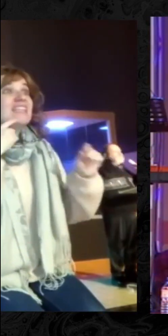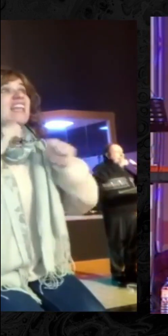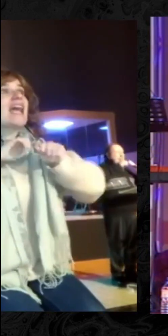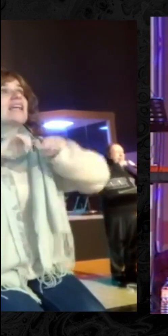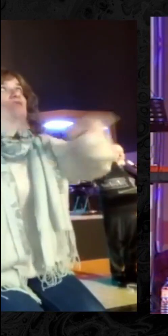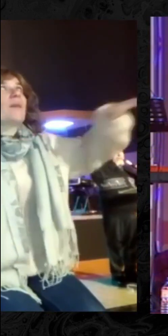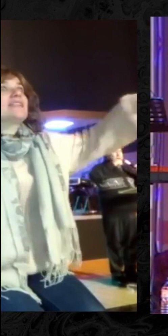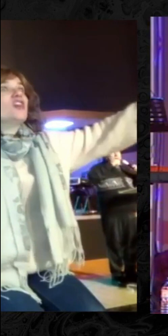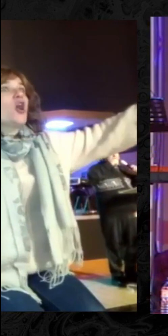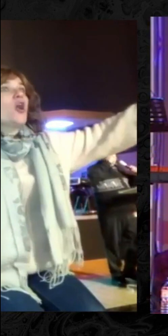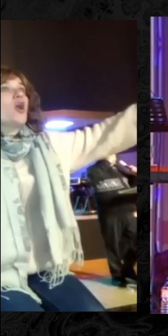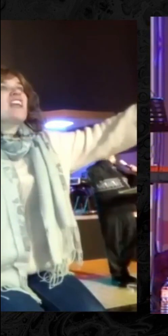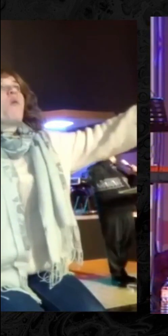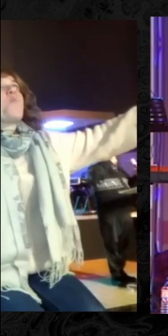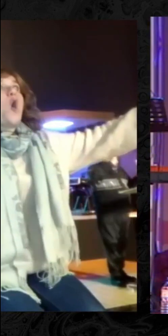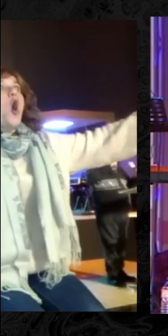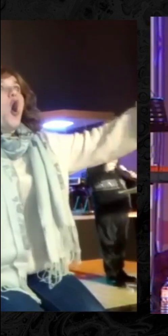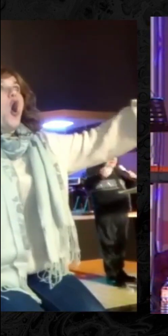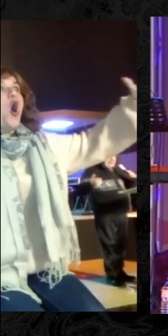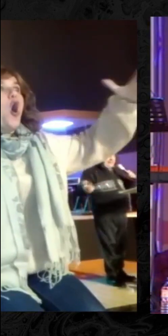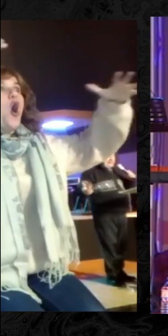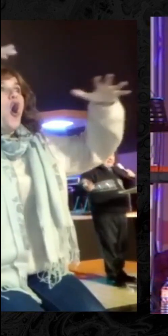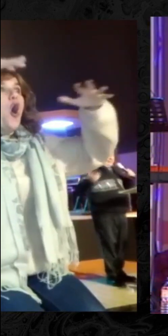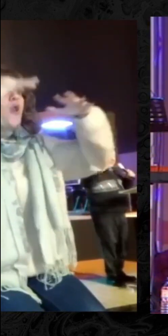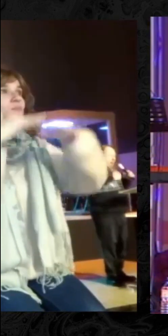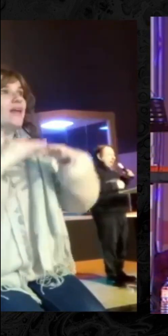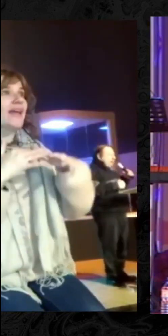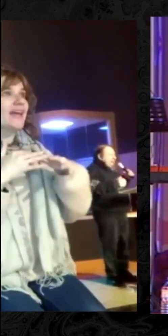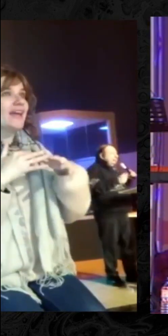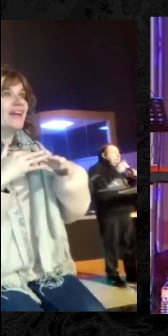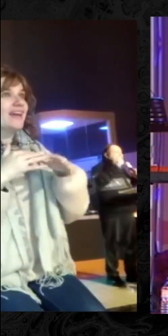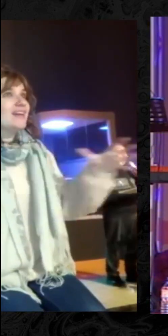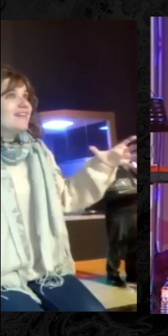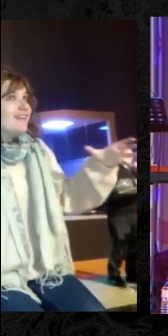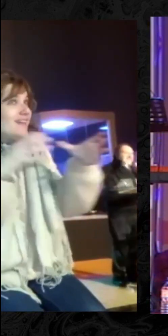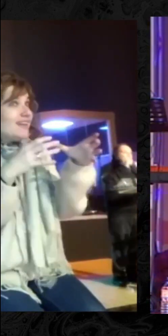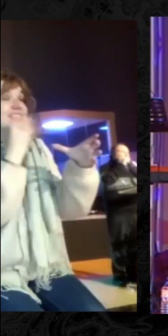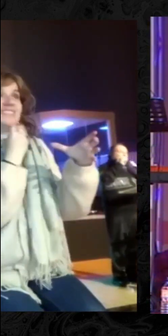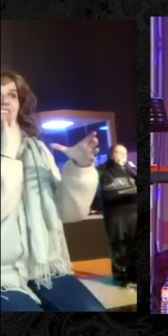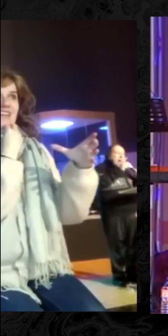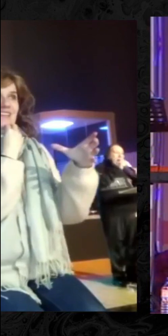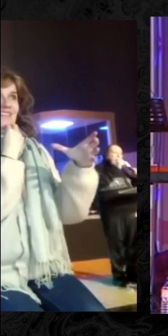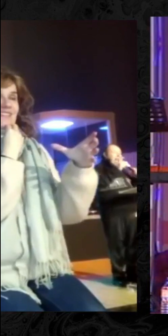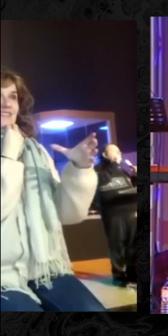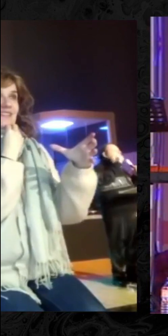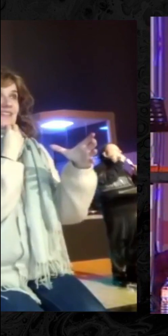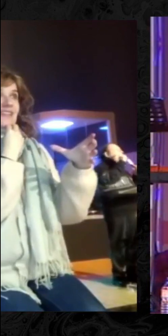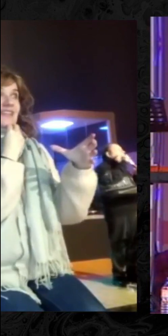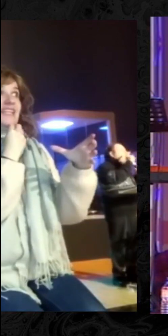el Antiguo Testamento y otras partes Israel sería recogida y hay una expresión que utiliza en los